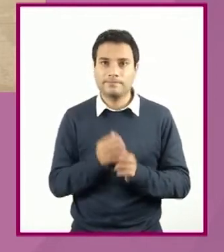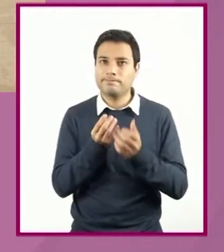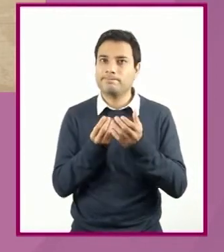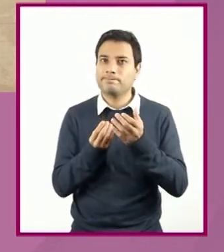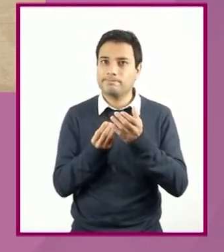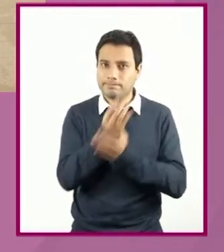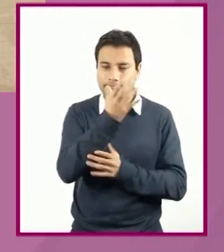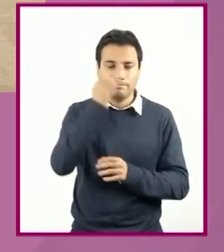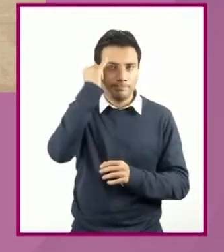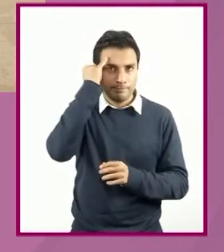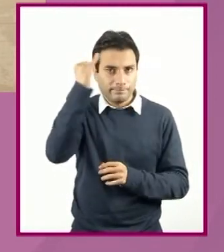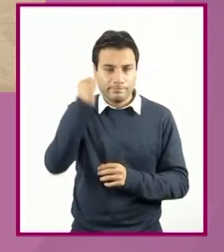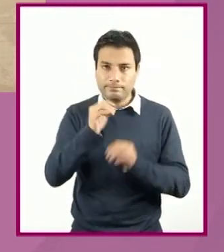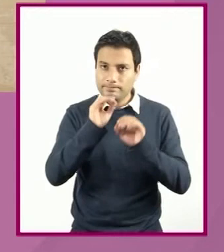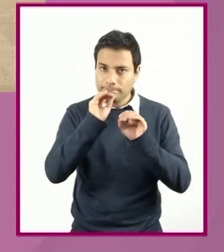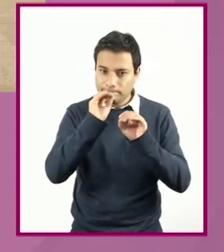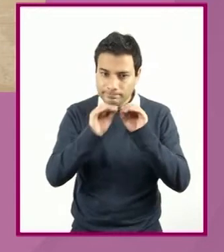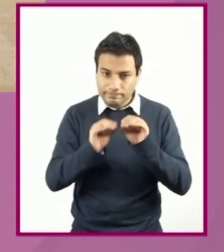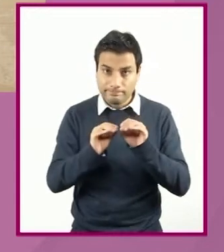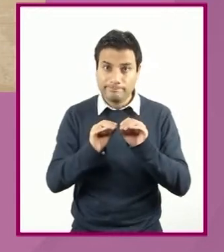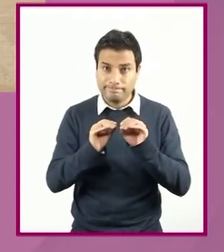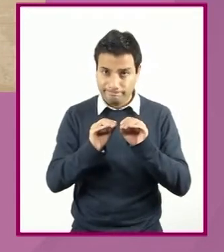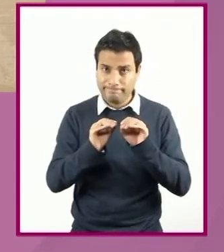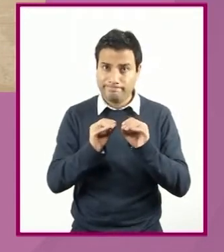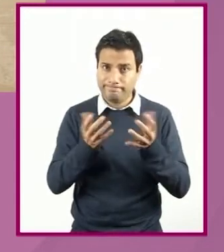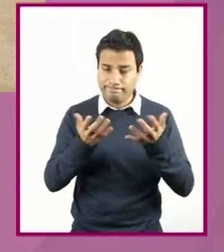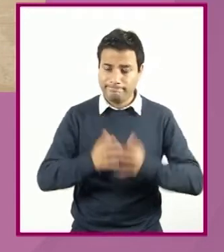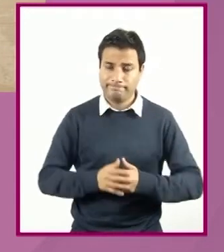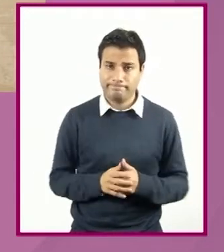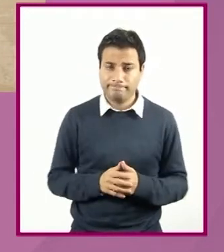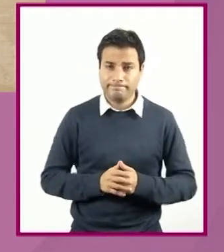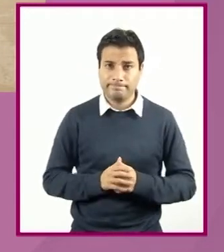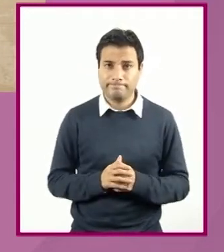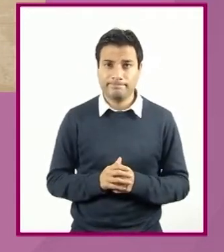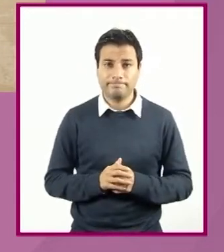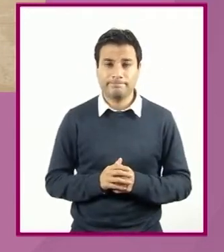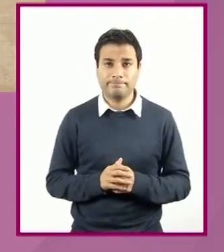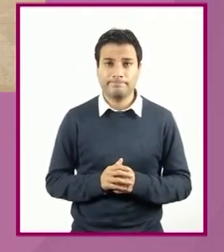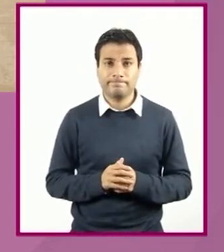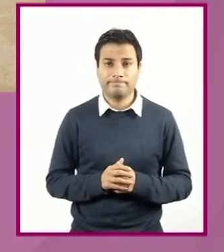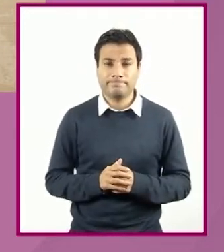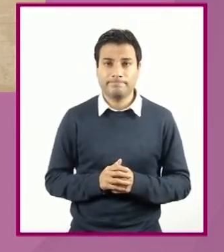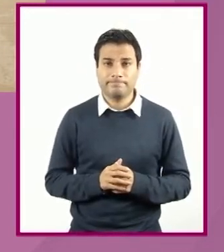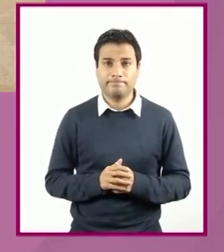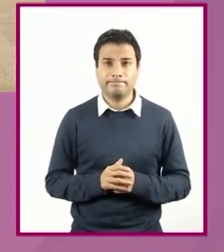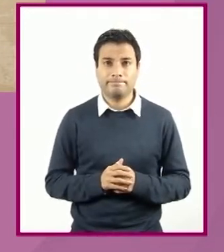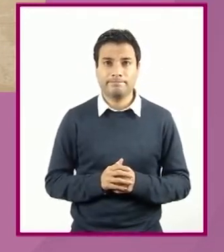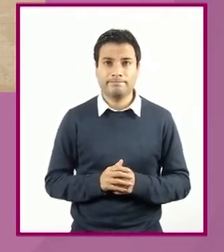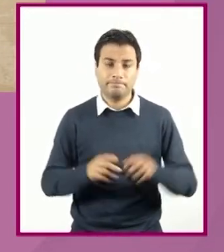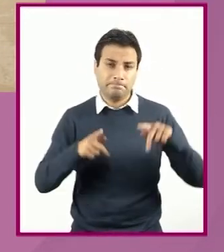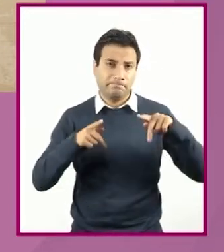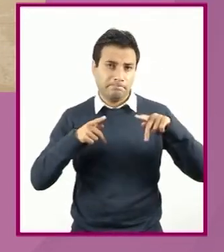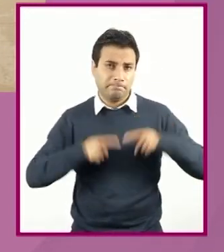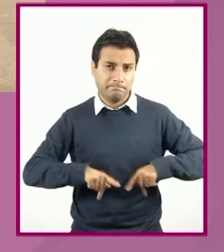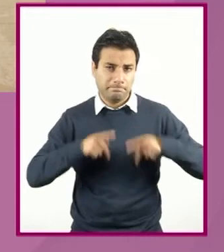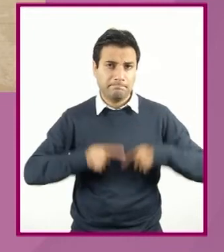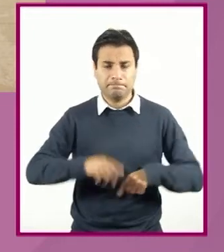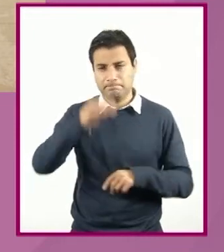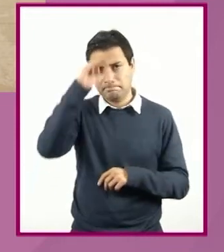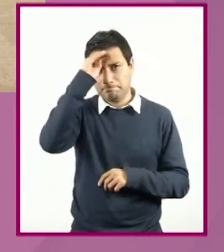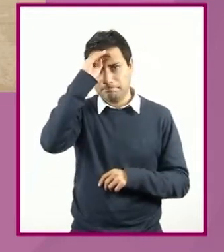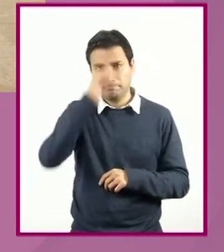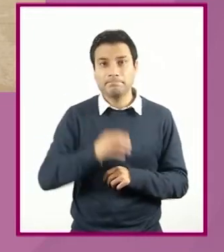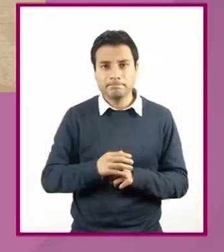avances repercutieron con efectos muy evidentes en la sociedad. La manera de pensar se orientó con mayor fuerza hacia